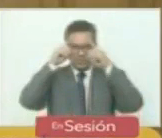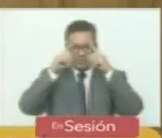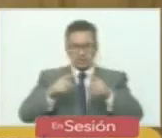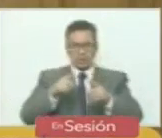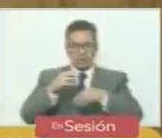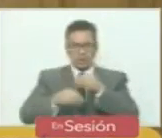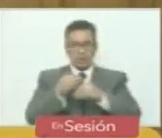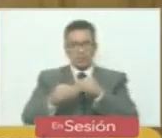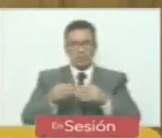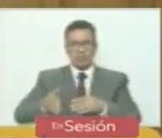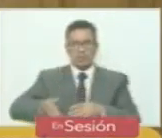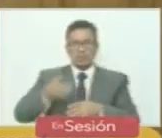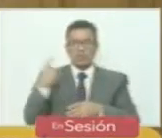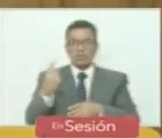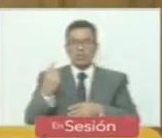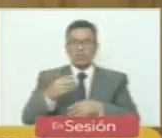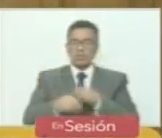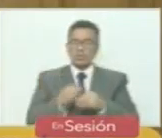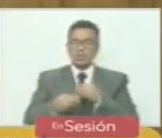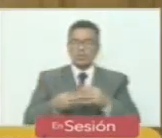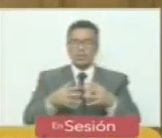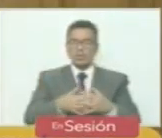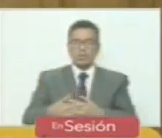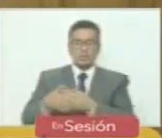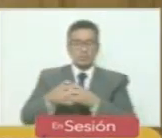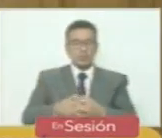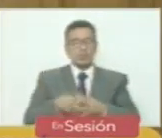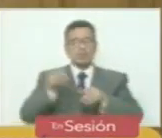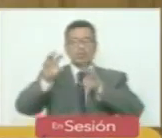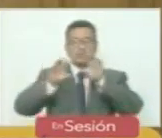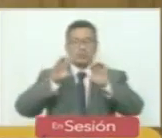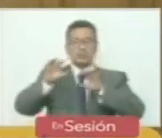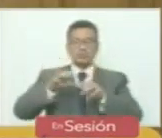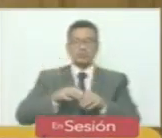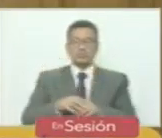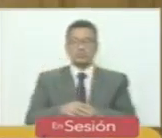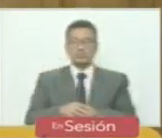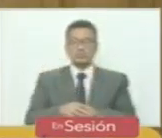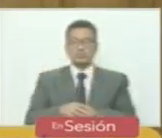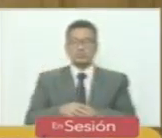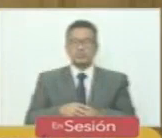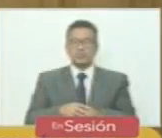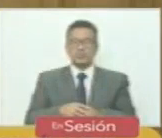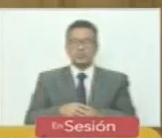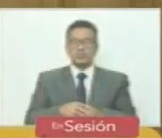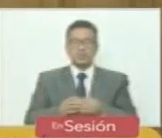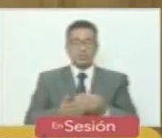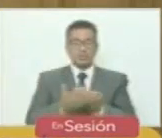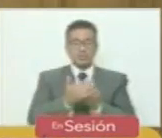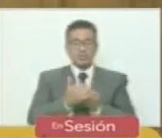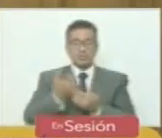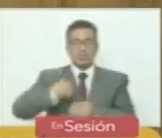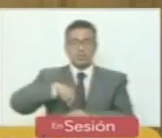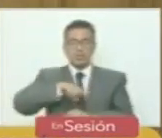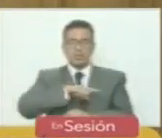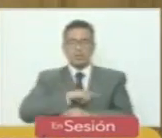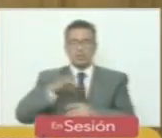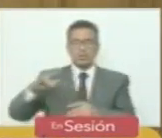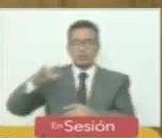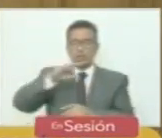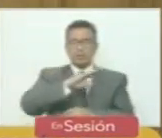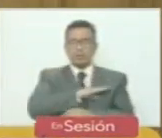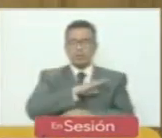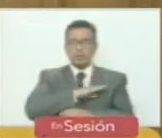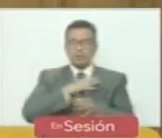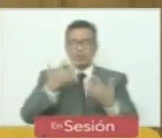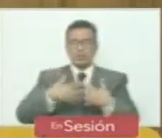coercitivas unilaterales impuestas por estados extranjeros a través de la retención de nuestra aeronave, propiedad de